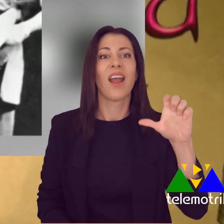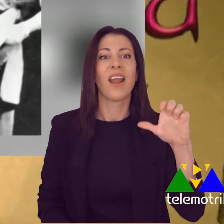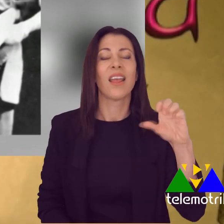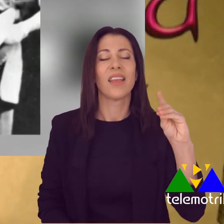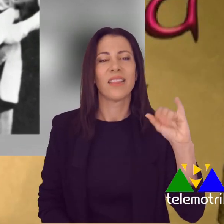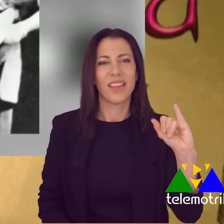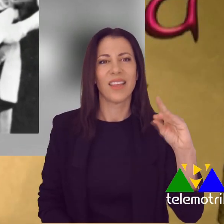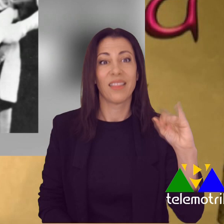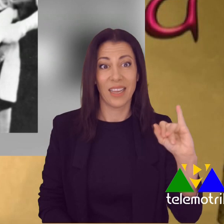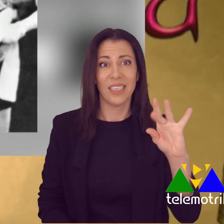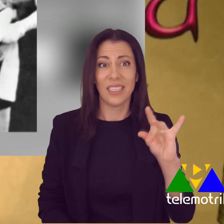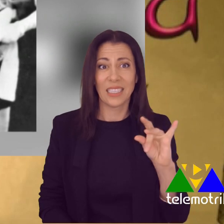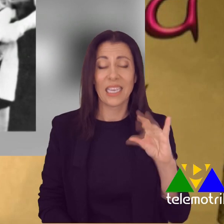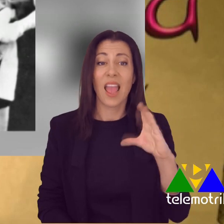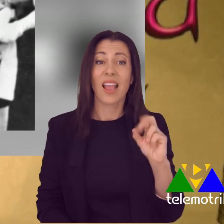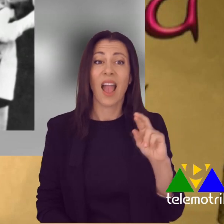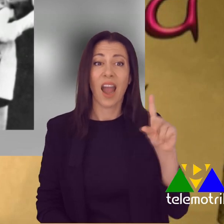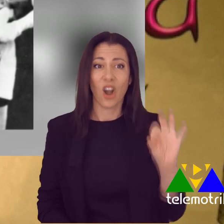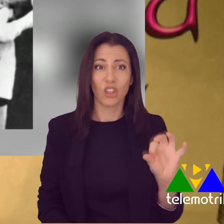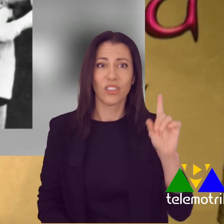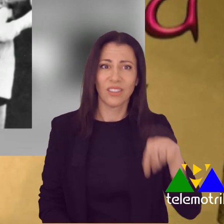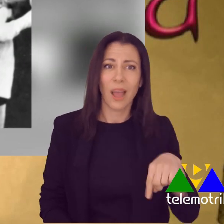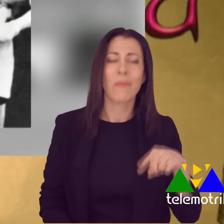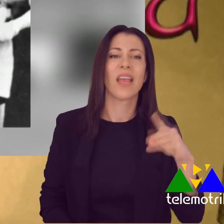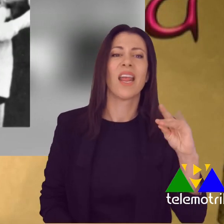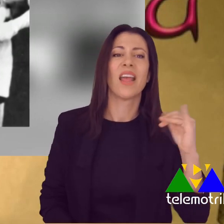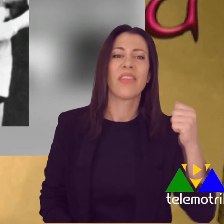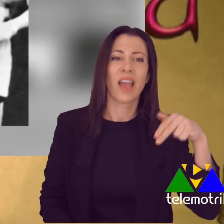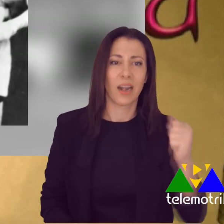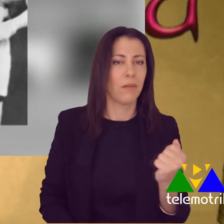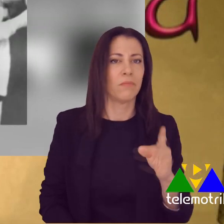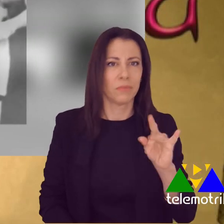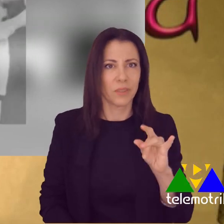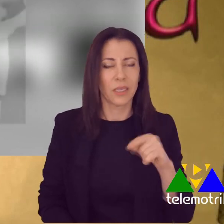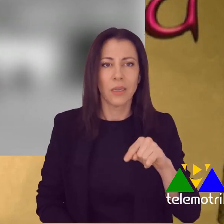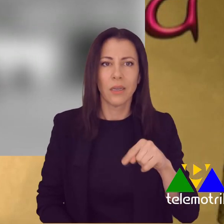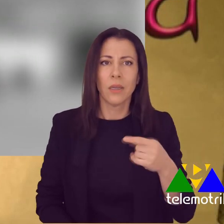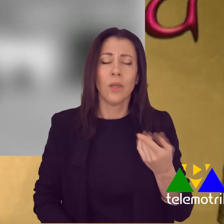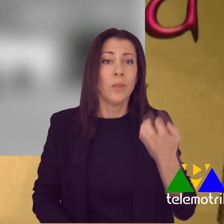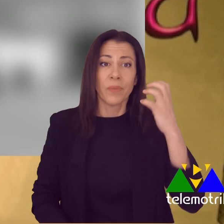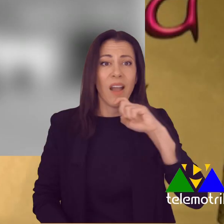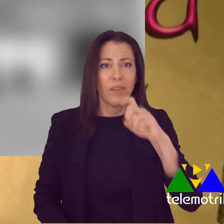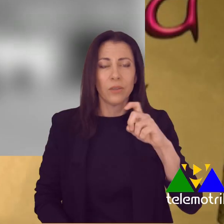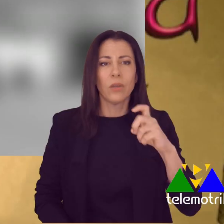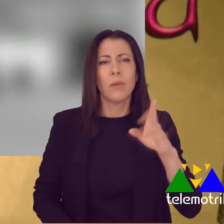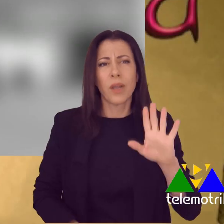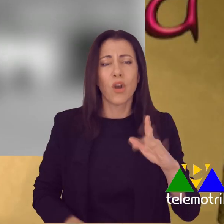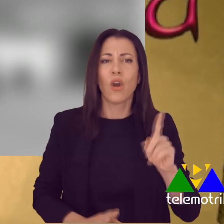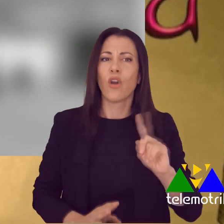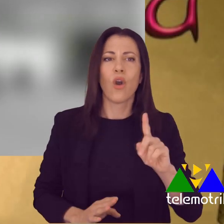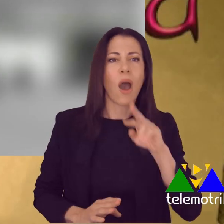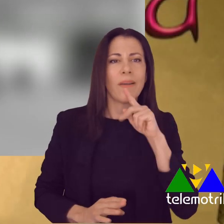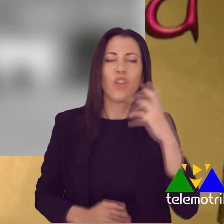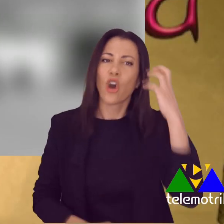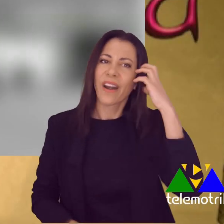y Diana. Y fueron gente muy austera. Balduino y Fabiola no tuvieron grandes... Claro, porque no estamos hablando